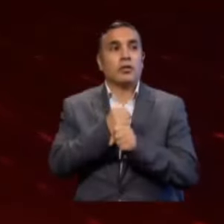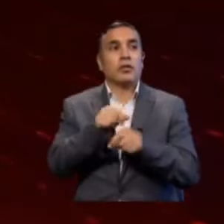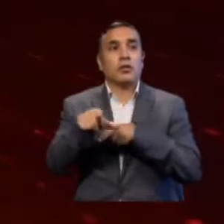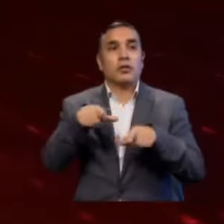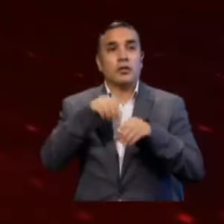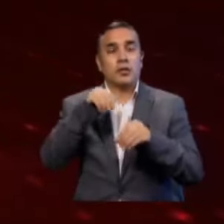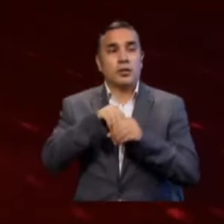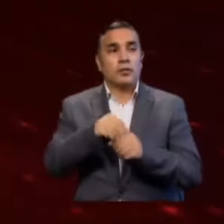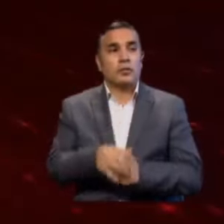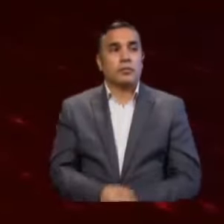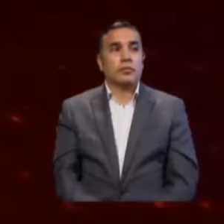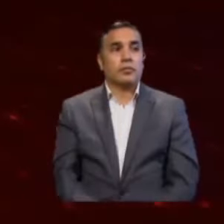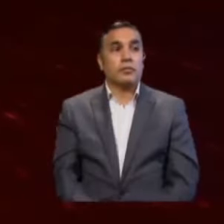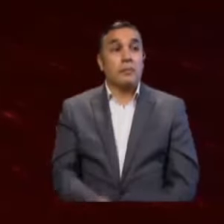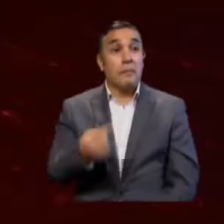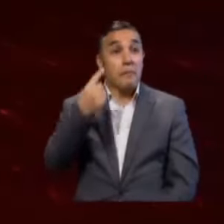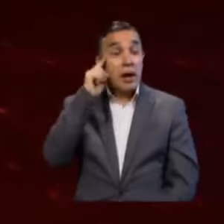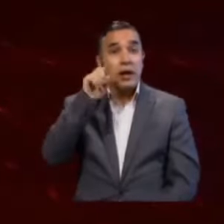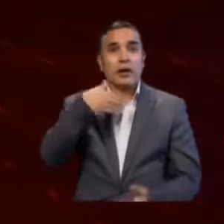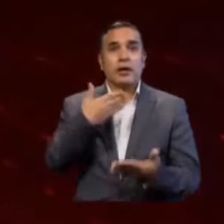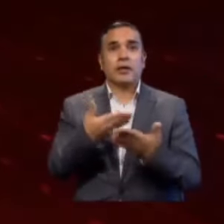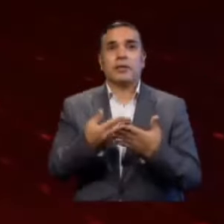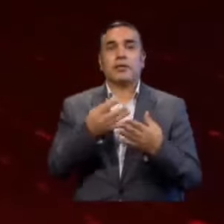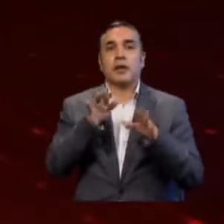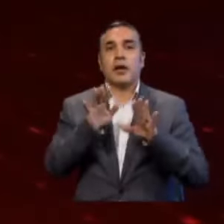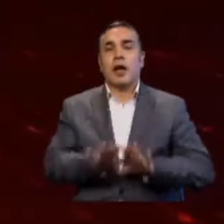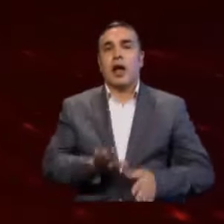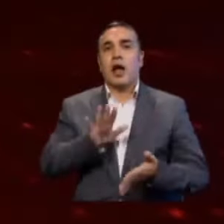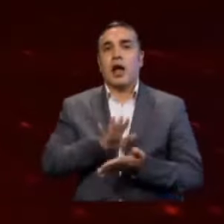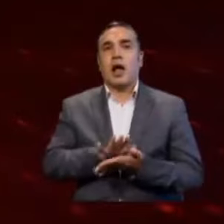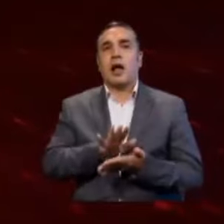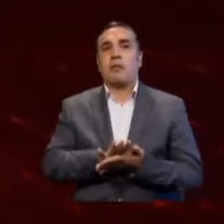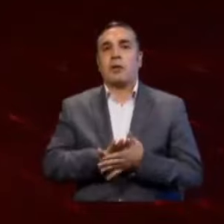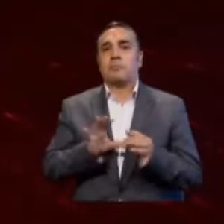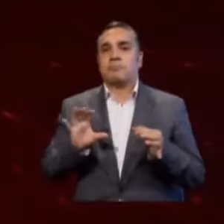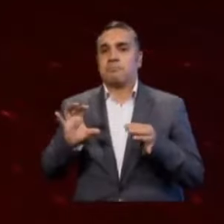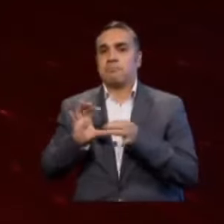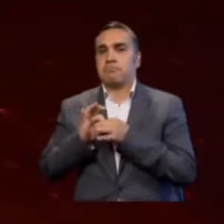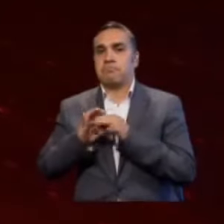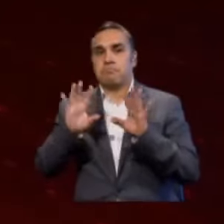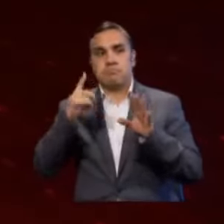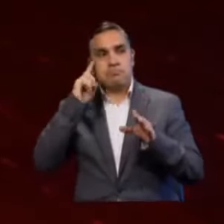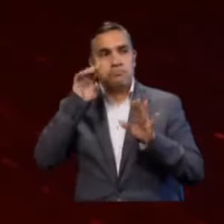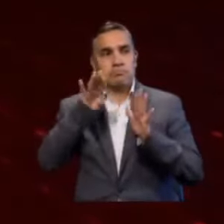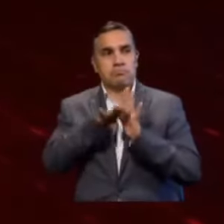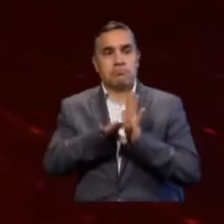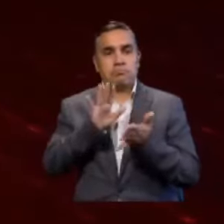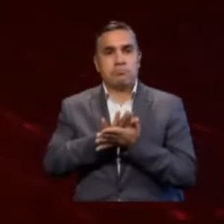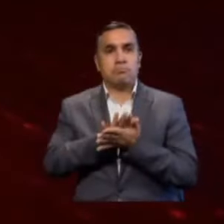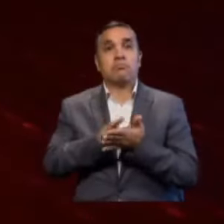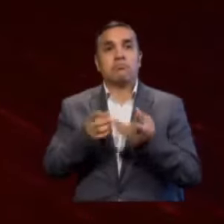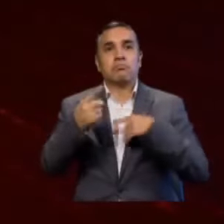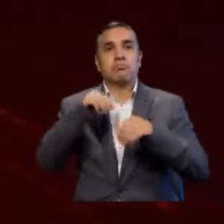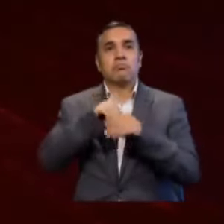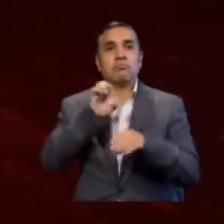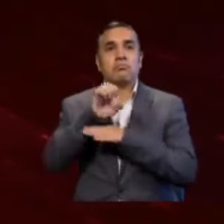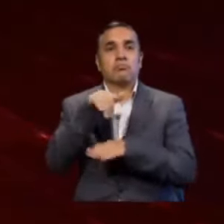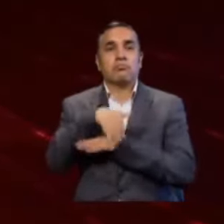mando unificado para que llegue la calma y la tranquilidad nuevamente a estas cárceles en el